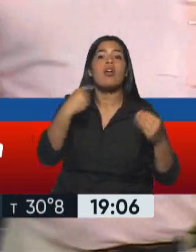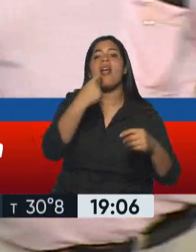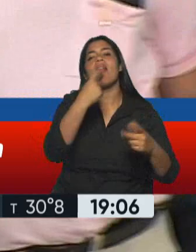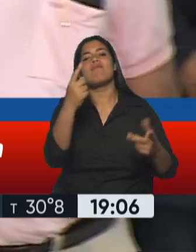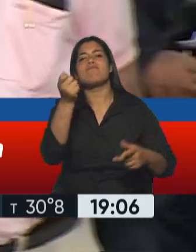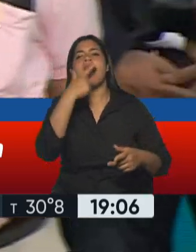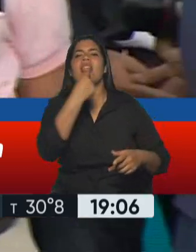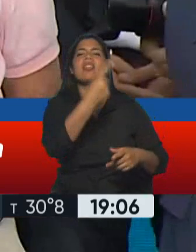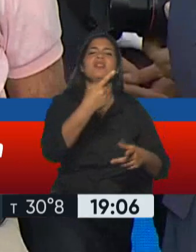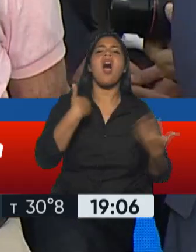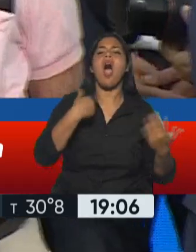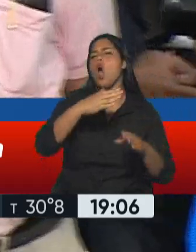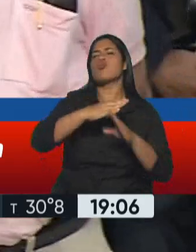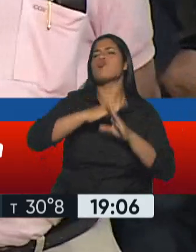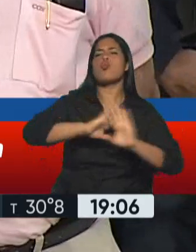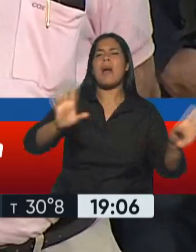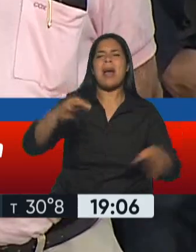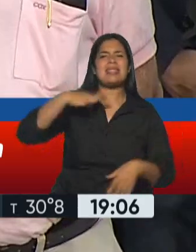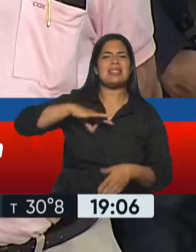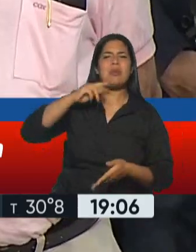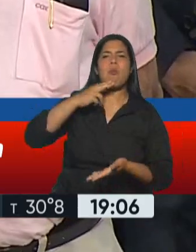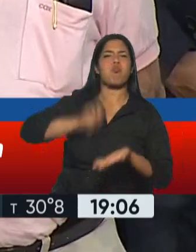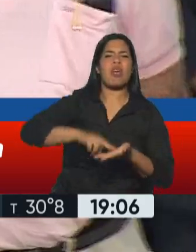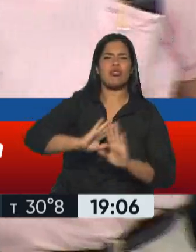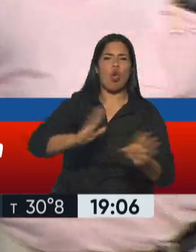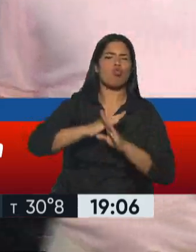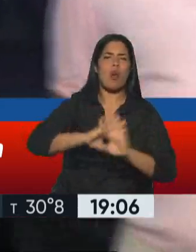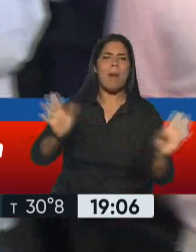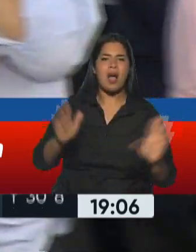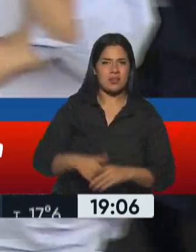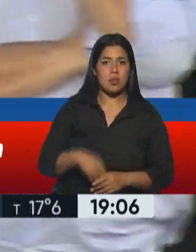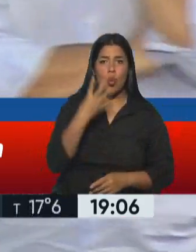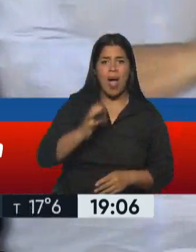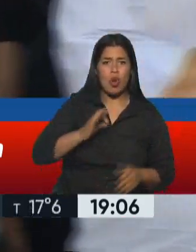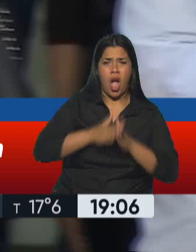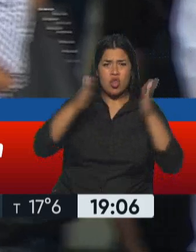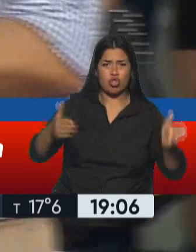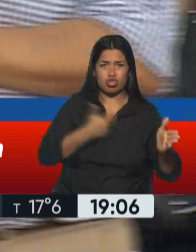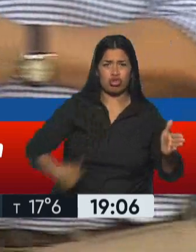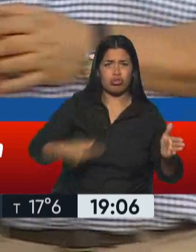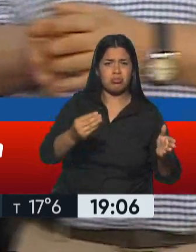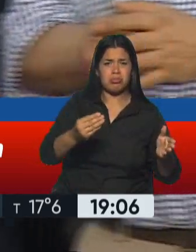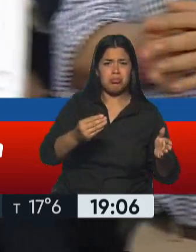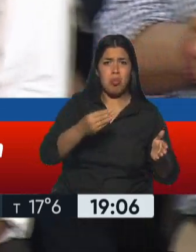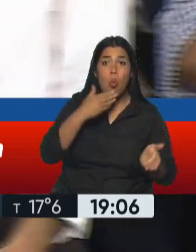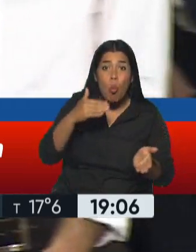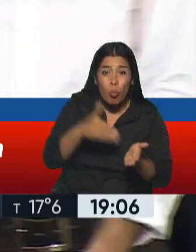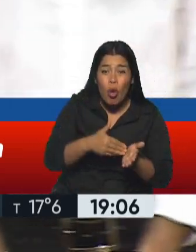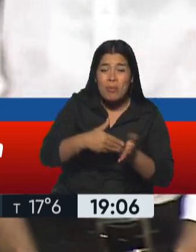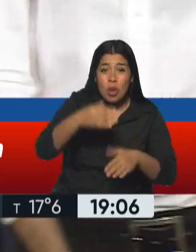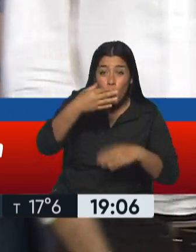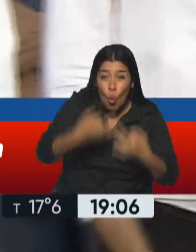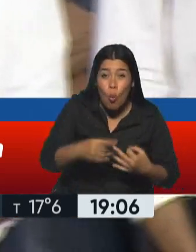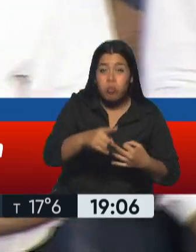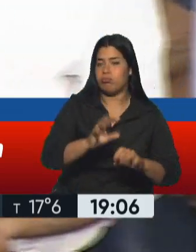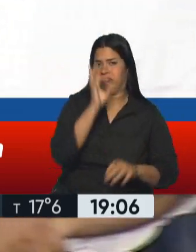más impuestos a las ganancias. 4 años de mandato, nunca cumplió su promesa, pero llegamos